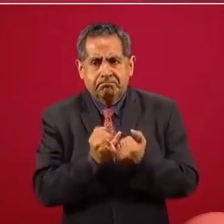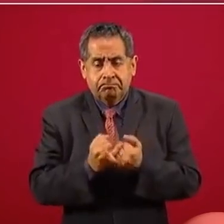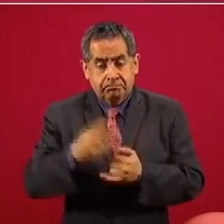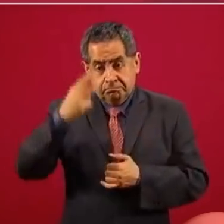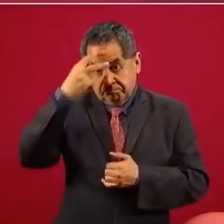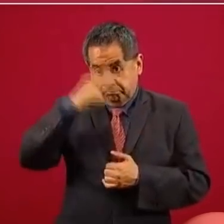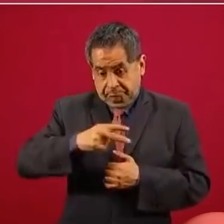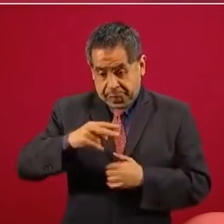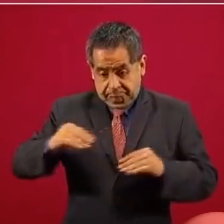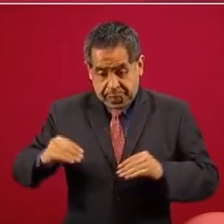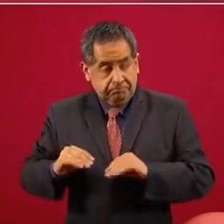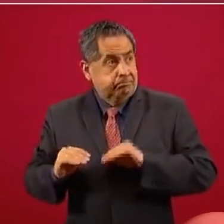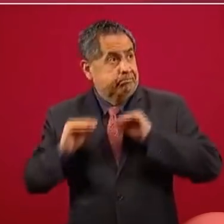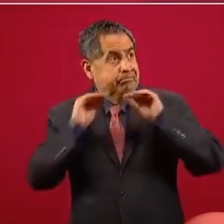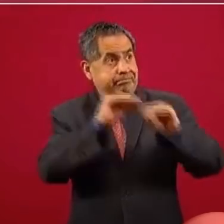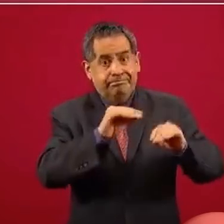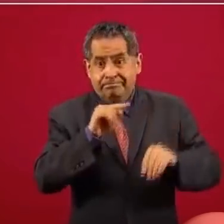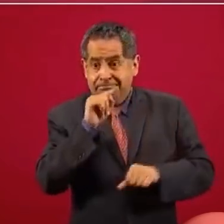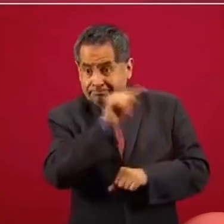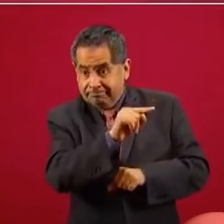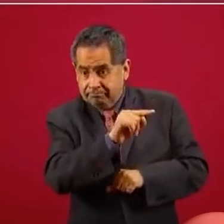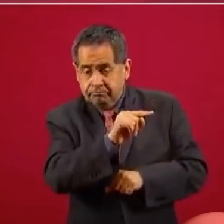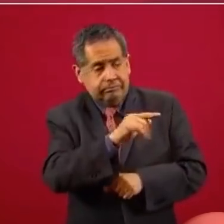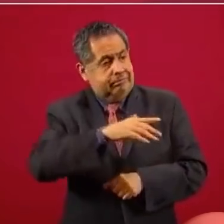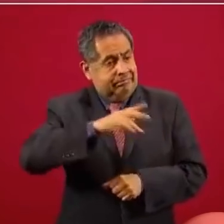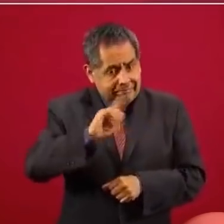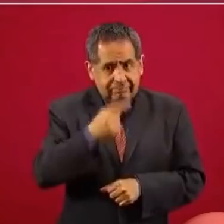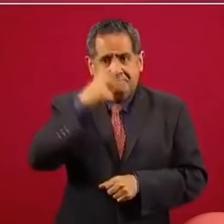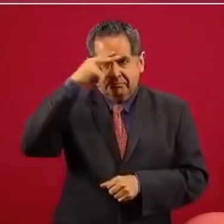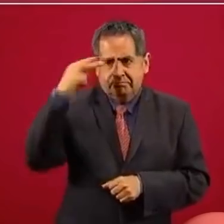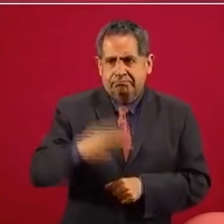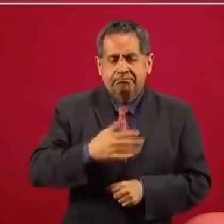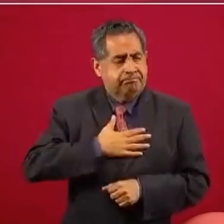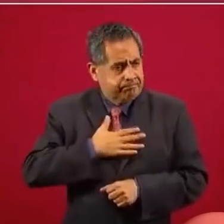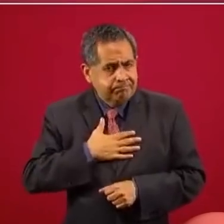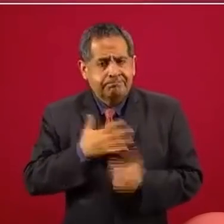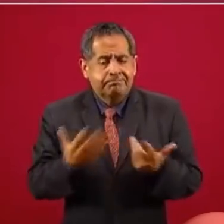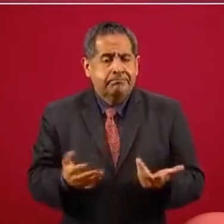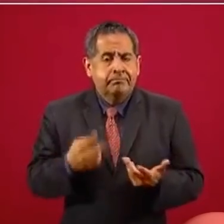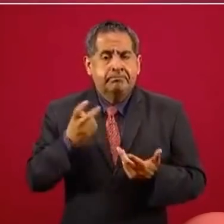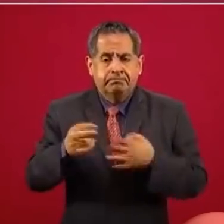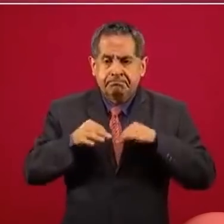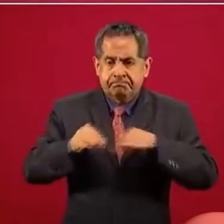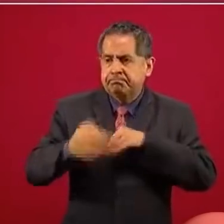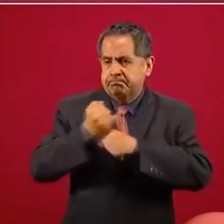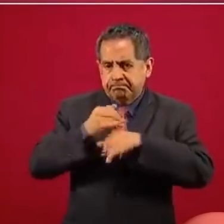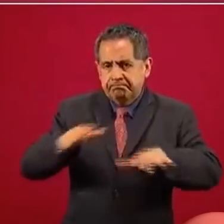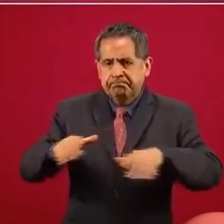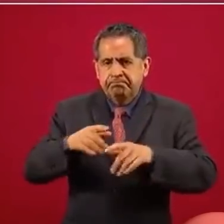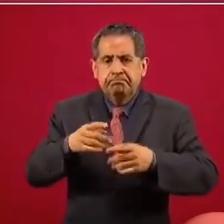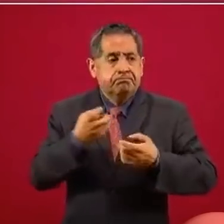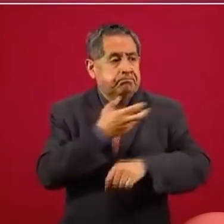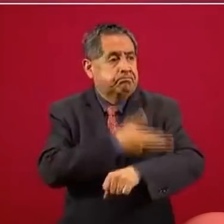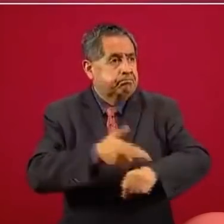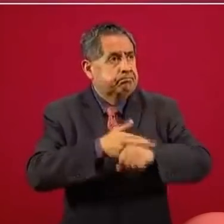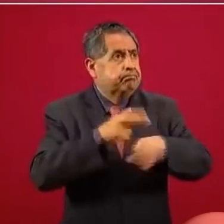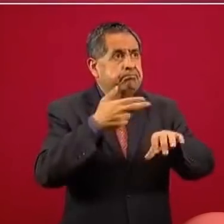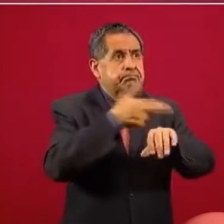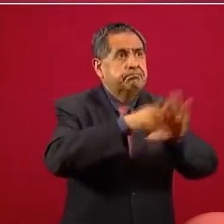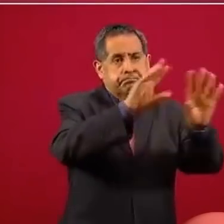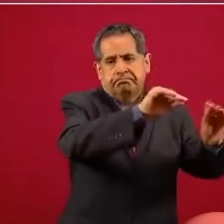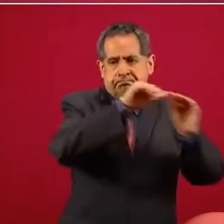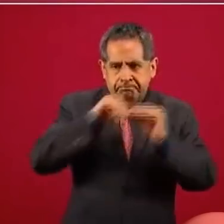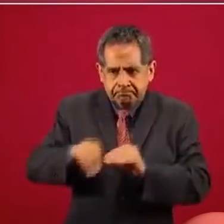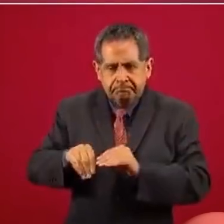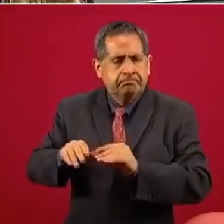mexicano que está afuera es parte de México, por eso estamos trabajando lo que hoy informamos. La repatriación, por ejemplo,